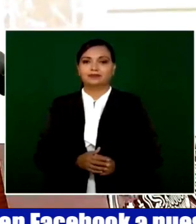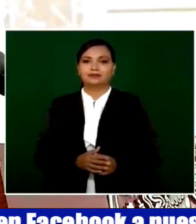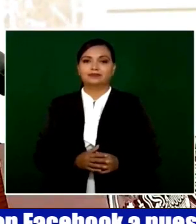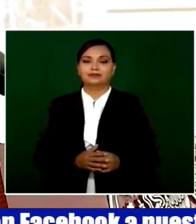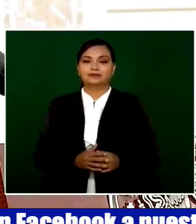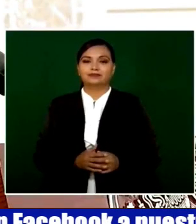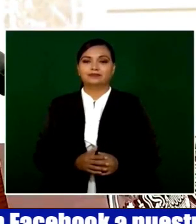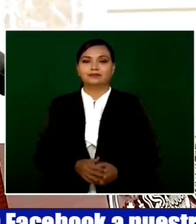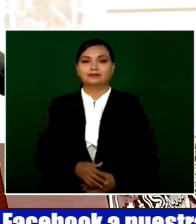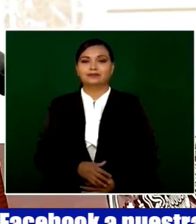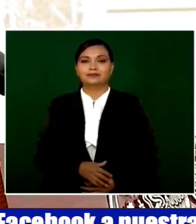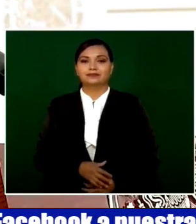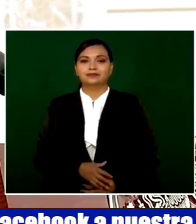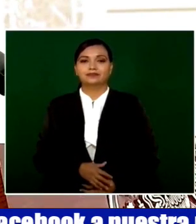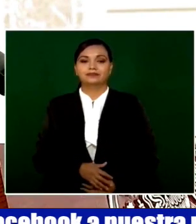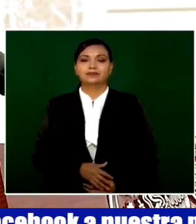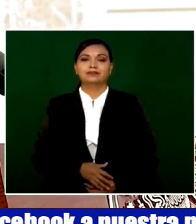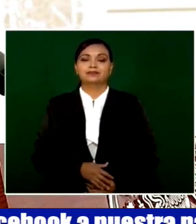Entonces,